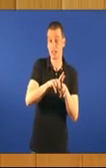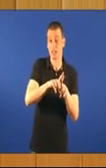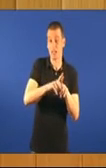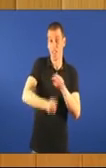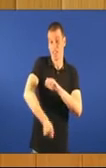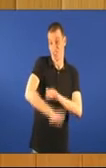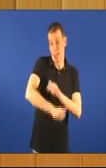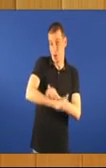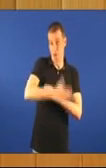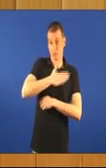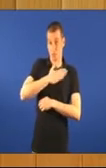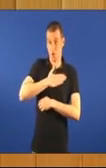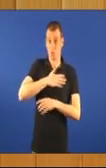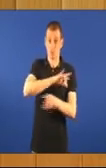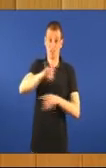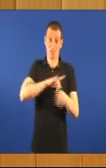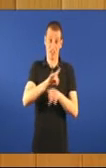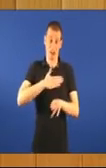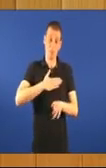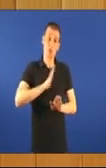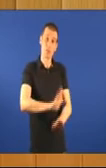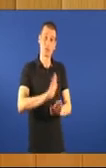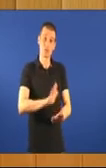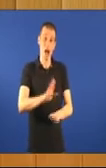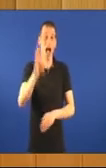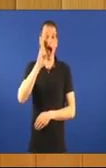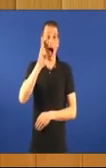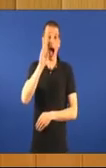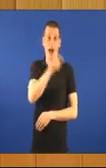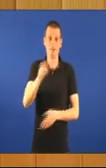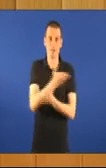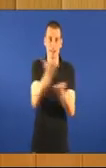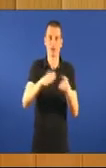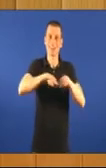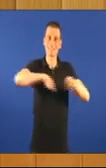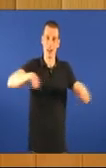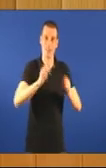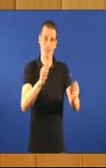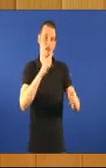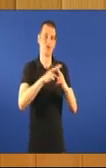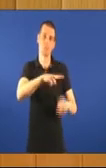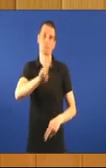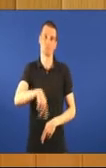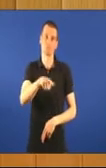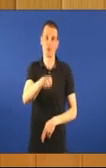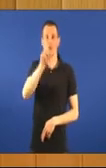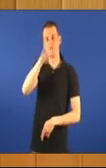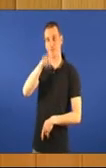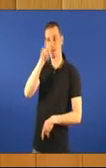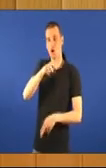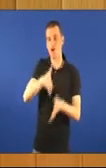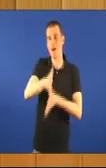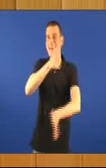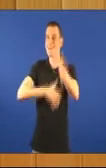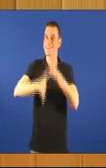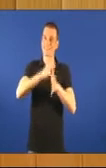que lles deu o ser. Estes sí que son separatistas. Señor Feijóo, rectifique, non